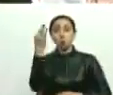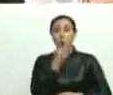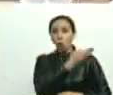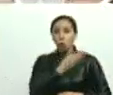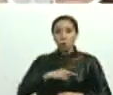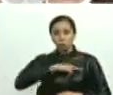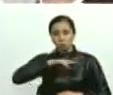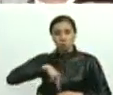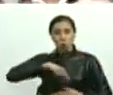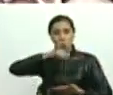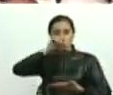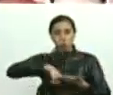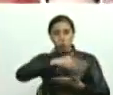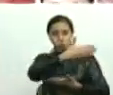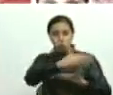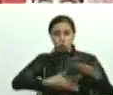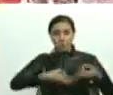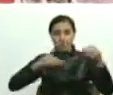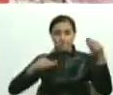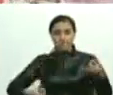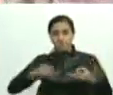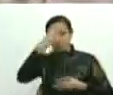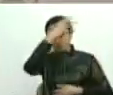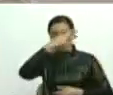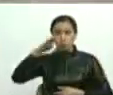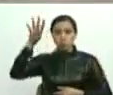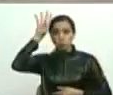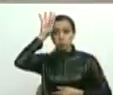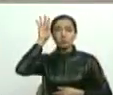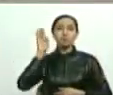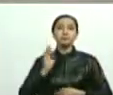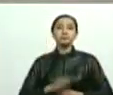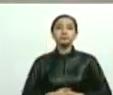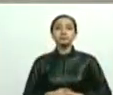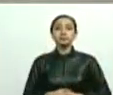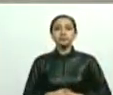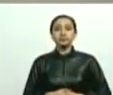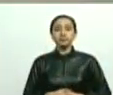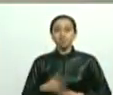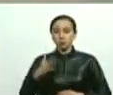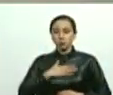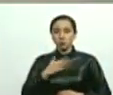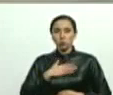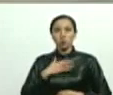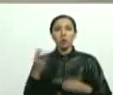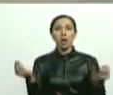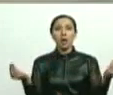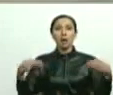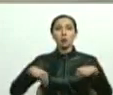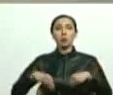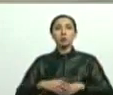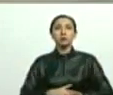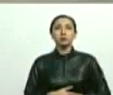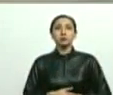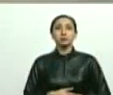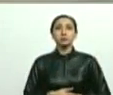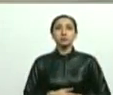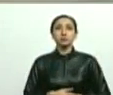vamos a firmar, Diosdado Cabello Rondón. Estoy de acuerdo.